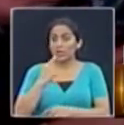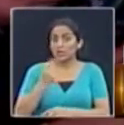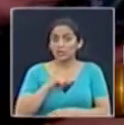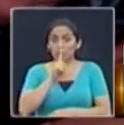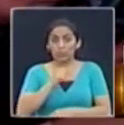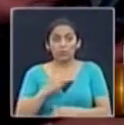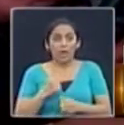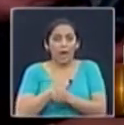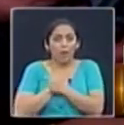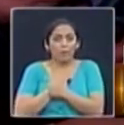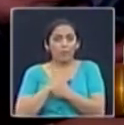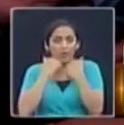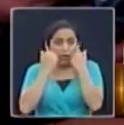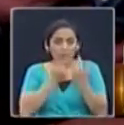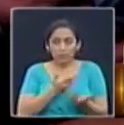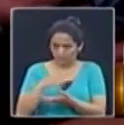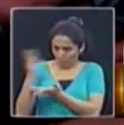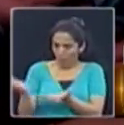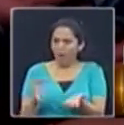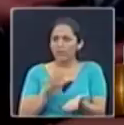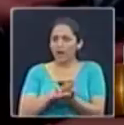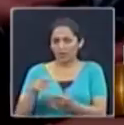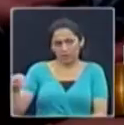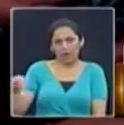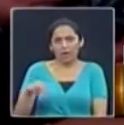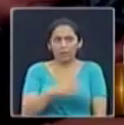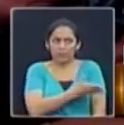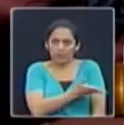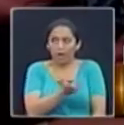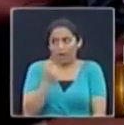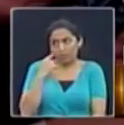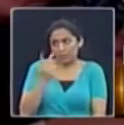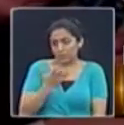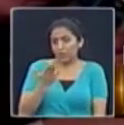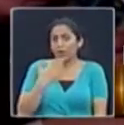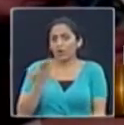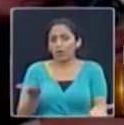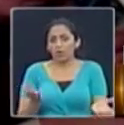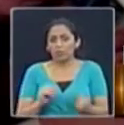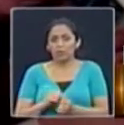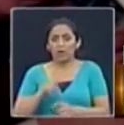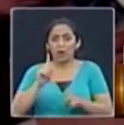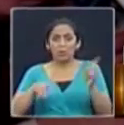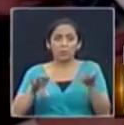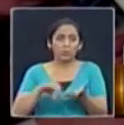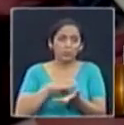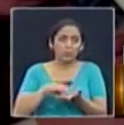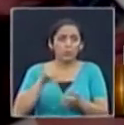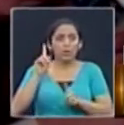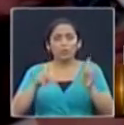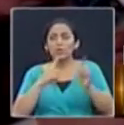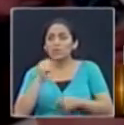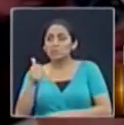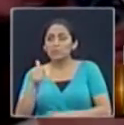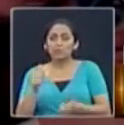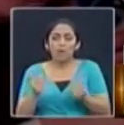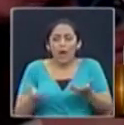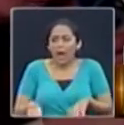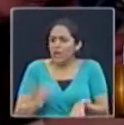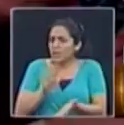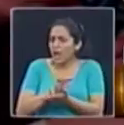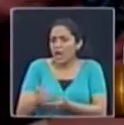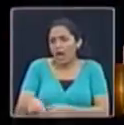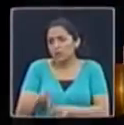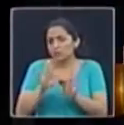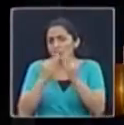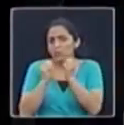lo hacen otros expresidentes, unos más queridos, otros no tanto, cuestionados unos, no otros, pero que caminan por la calle con